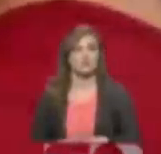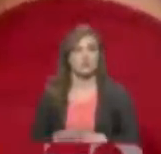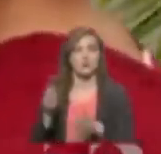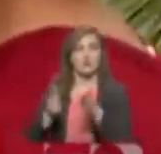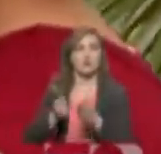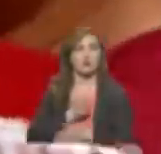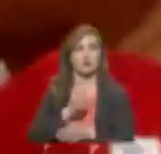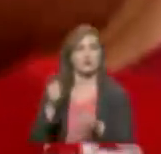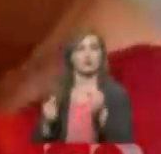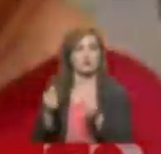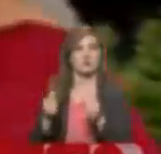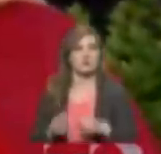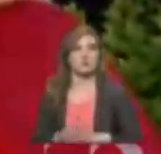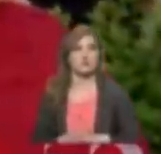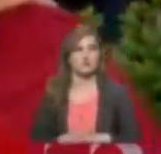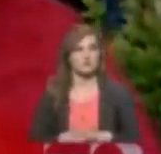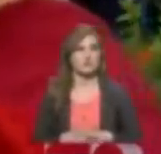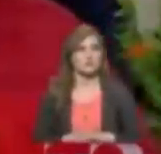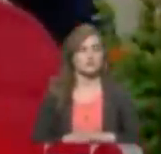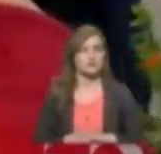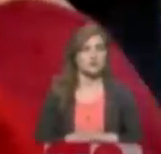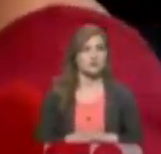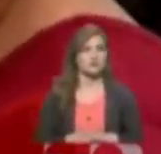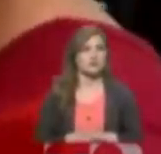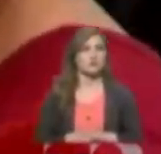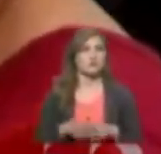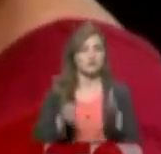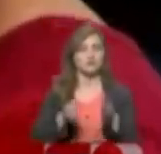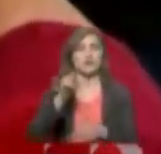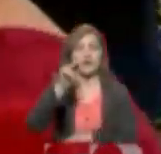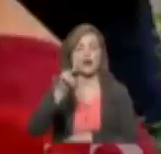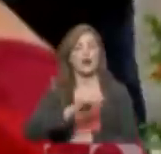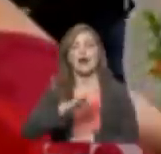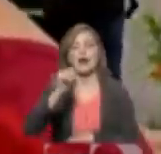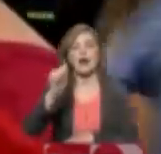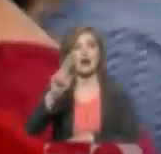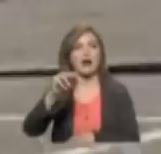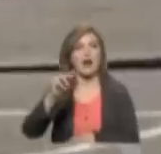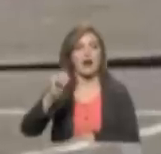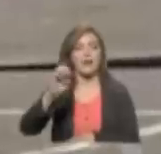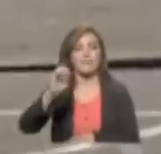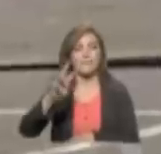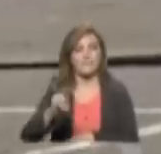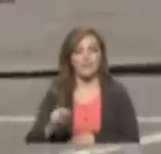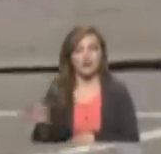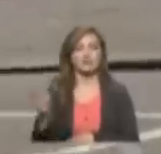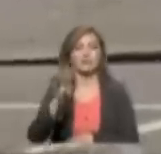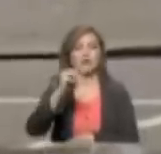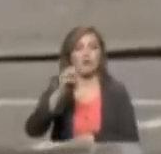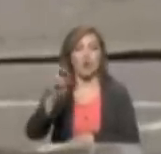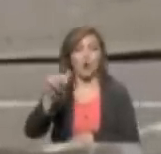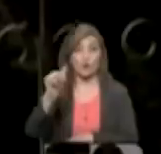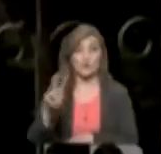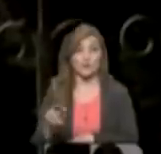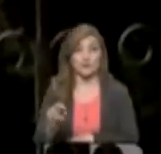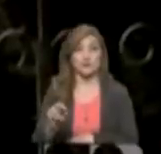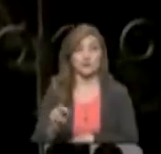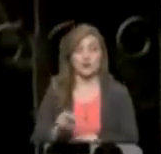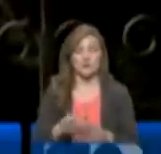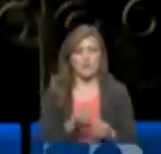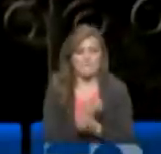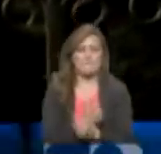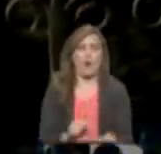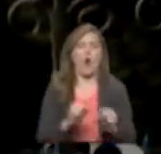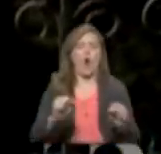boca da a la dueña del vehículo la afectada abogada karen del pilar morán flores la onda expansiva provocó daños en otros vehículos